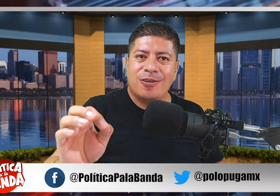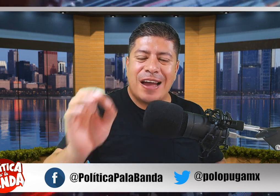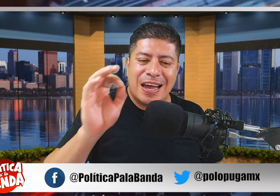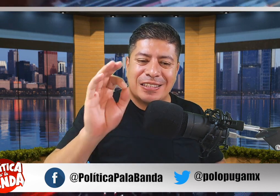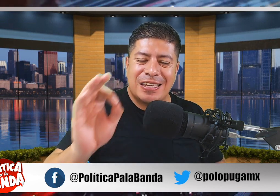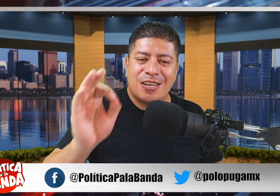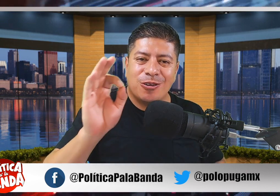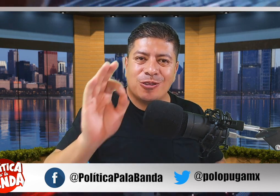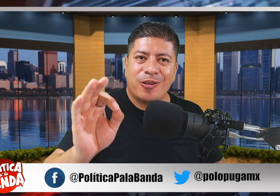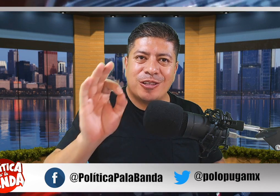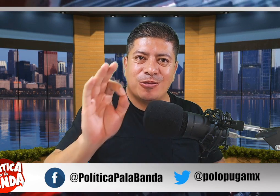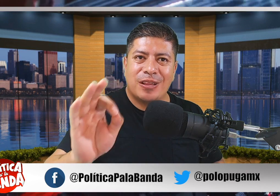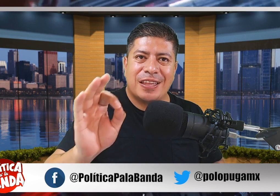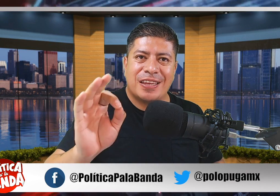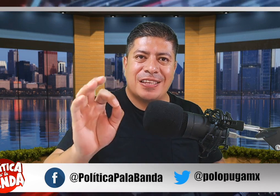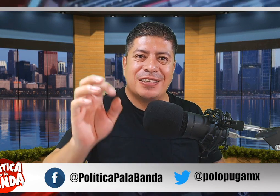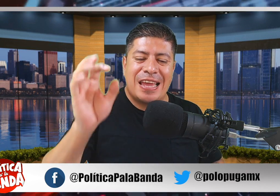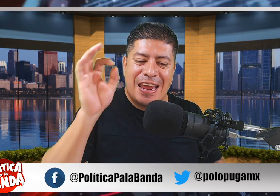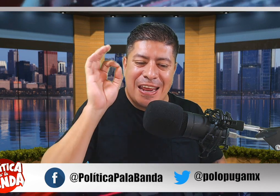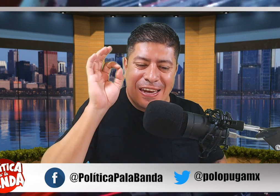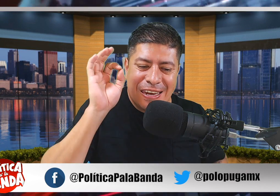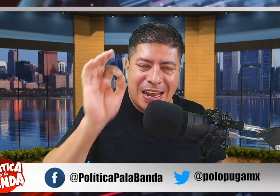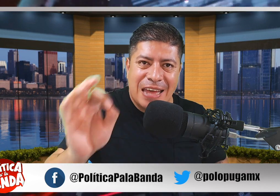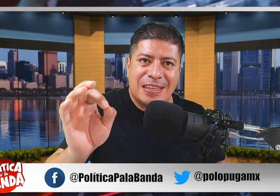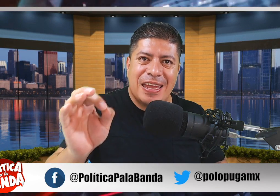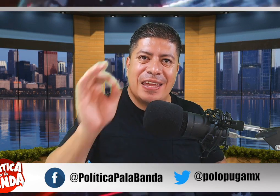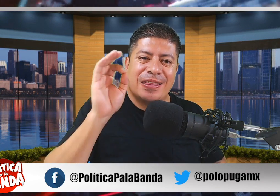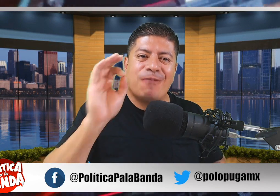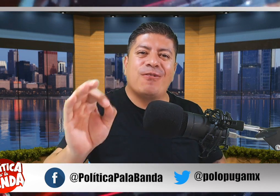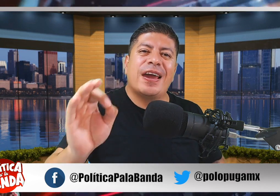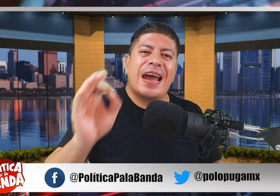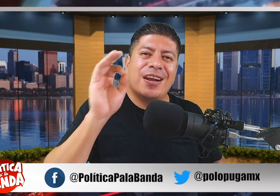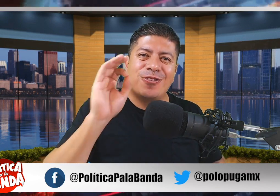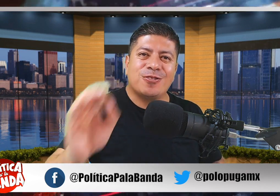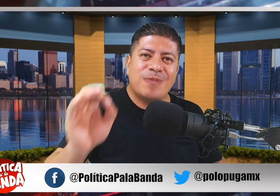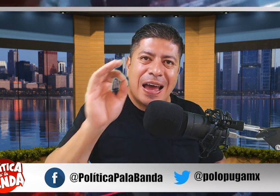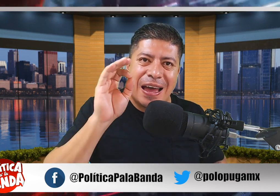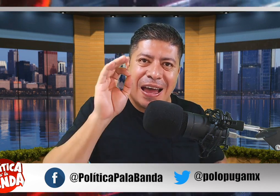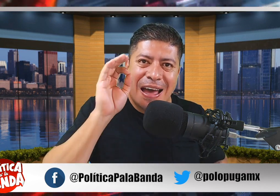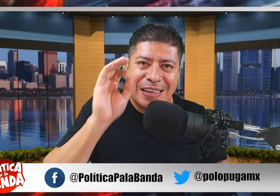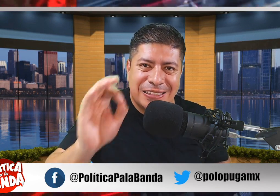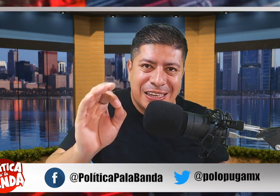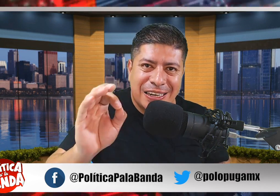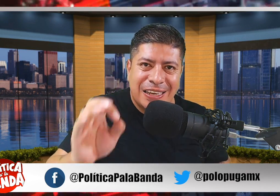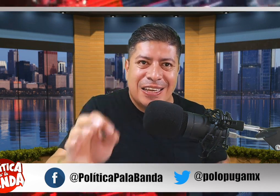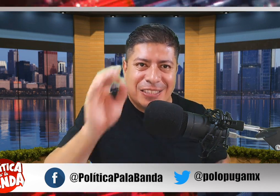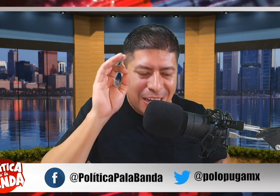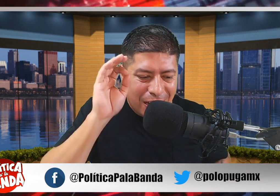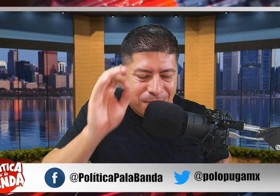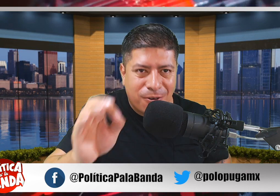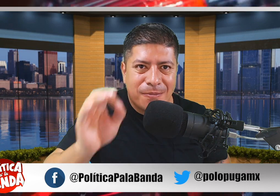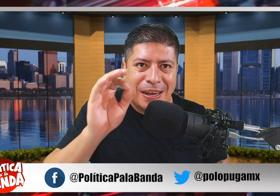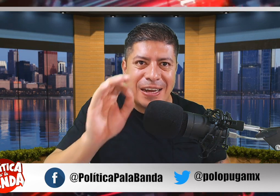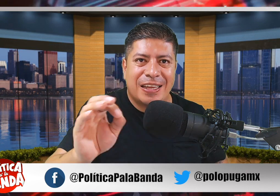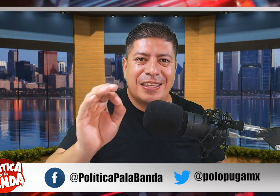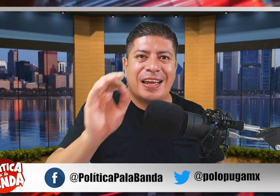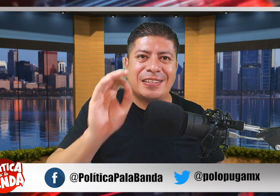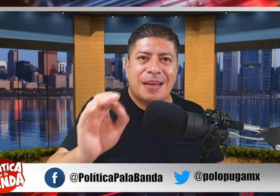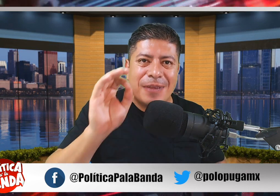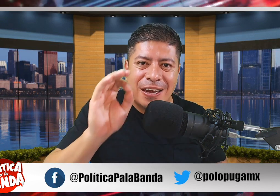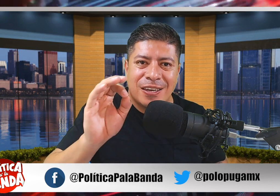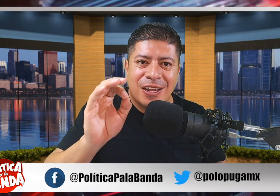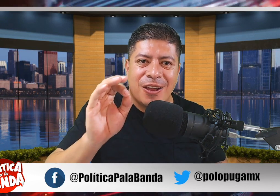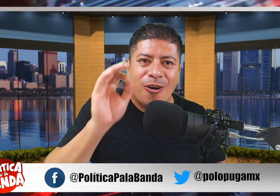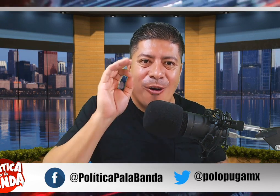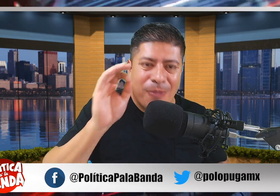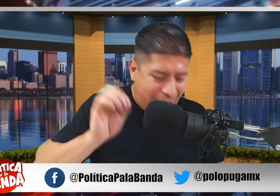dijo así con todas sus letras. Nadie de fuera nos va a decir si la reforma energética está